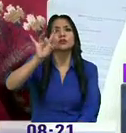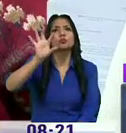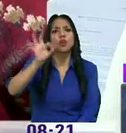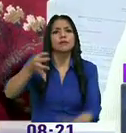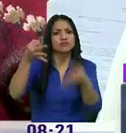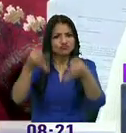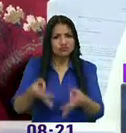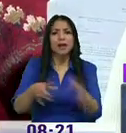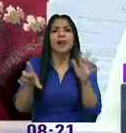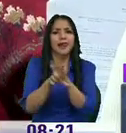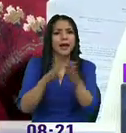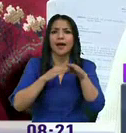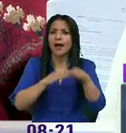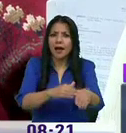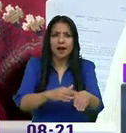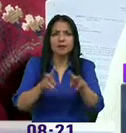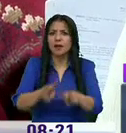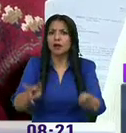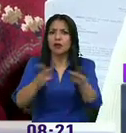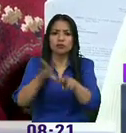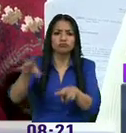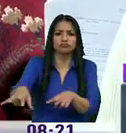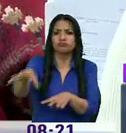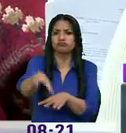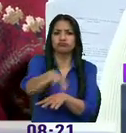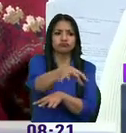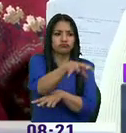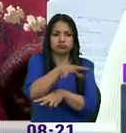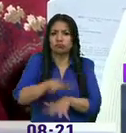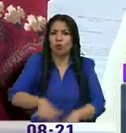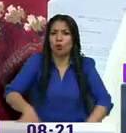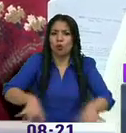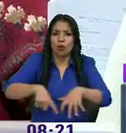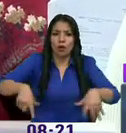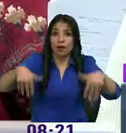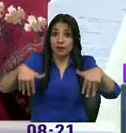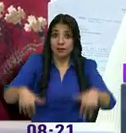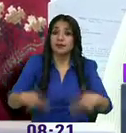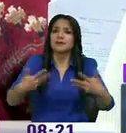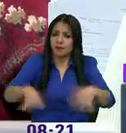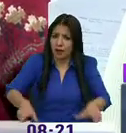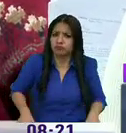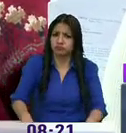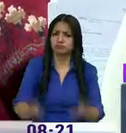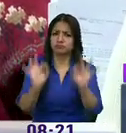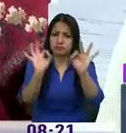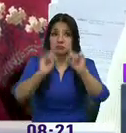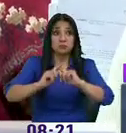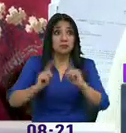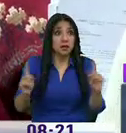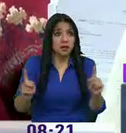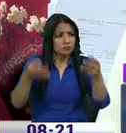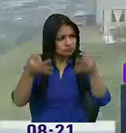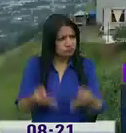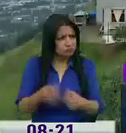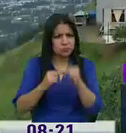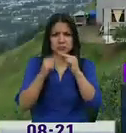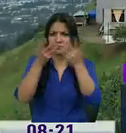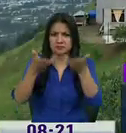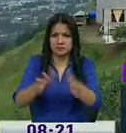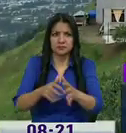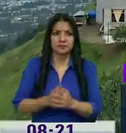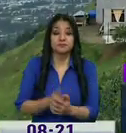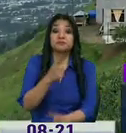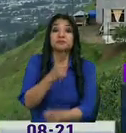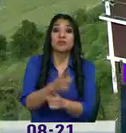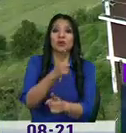1989. Está ya los precios por etapas que se hizo del alcantarillado, pero no lo ejecuta. Es aquí donde